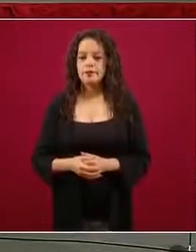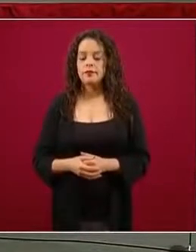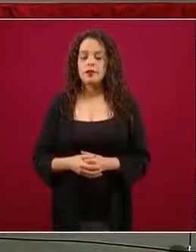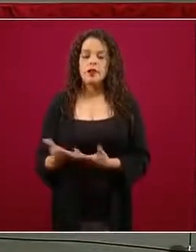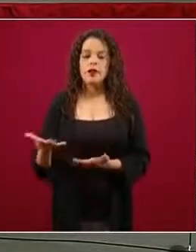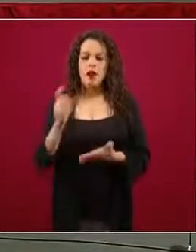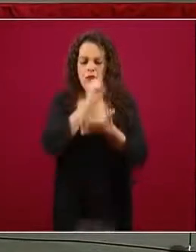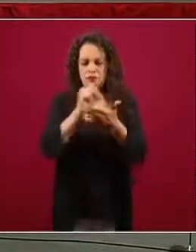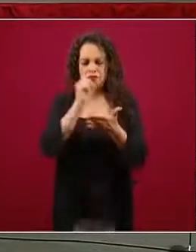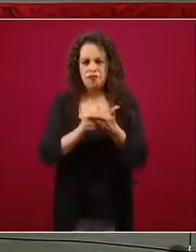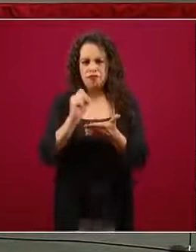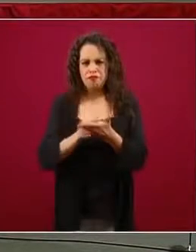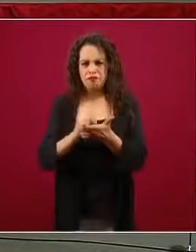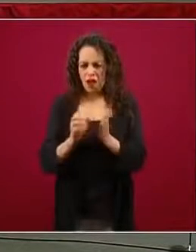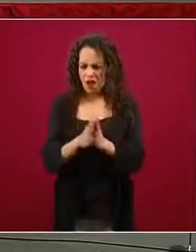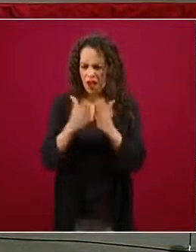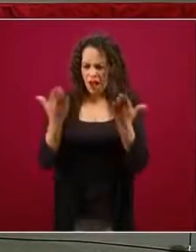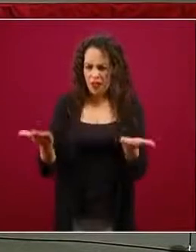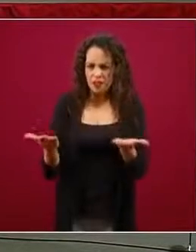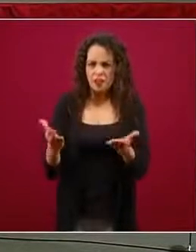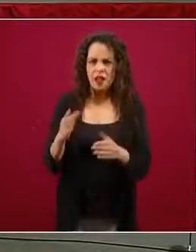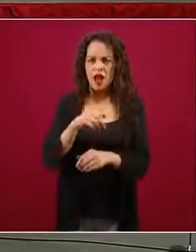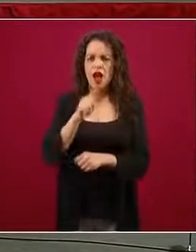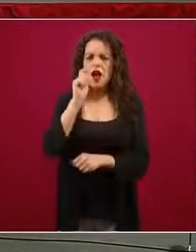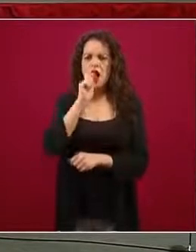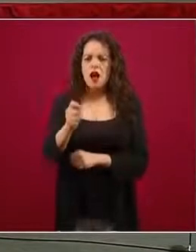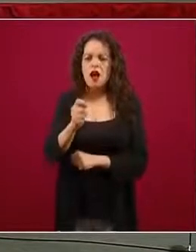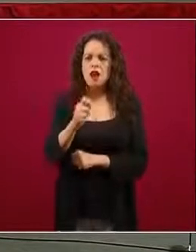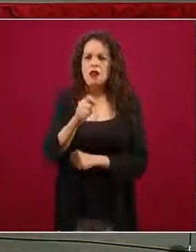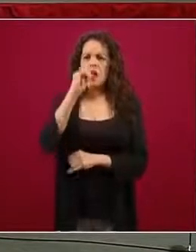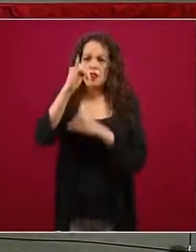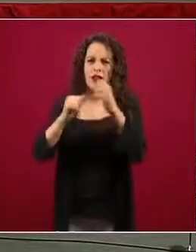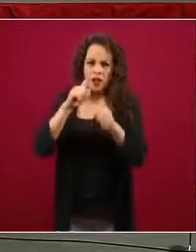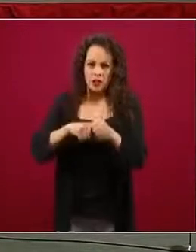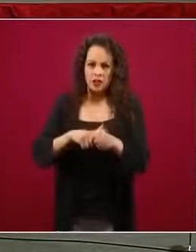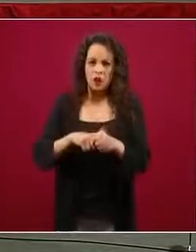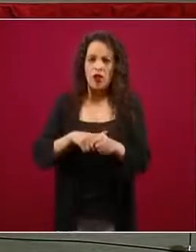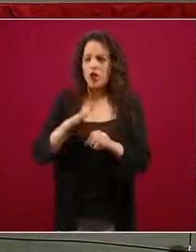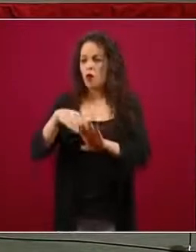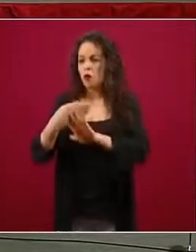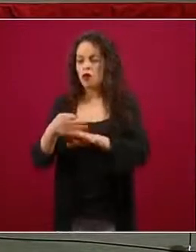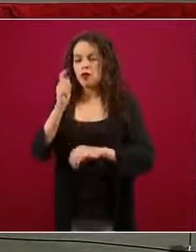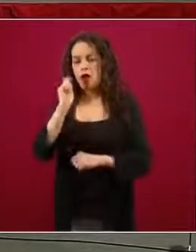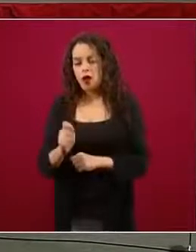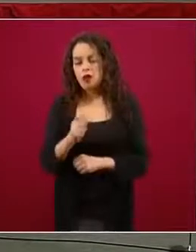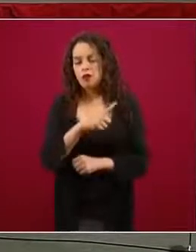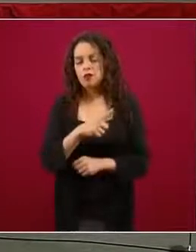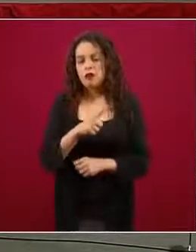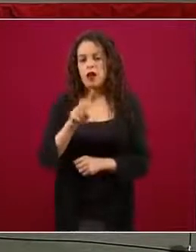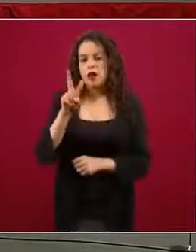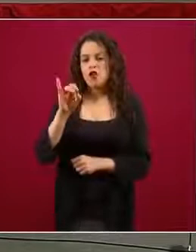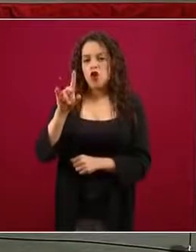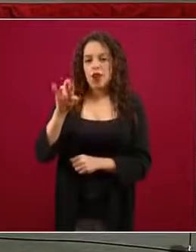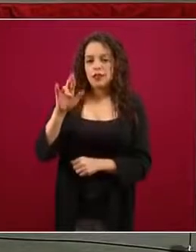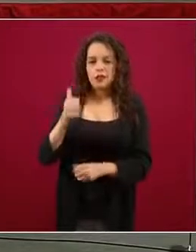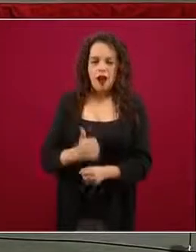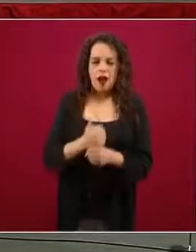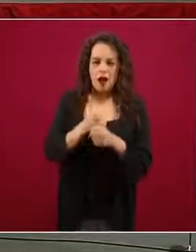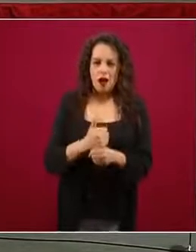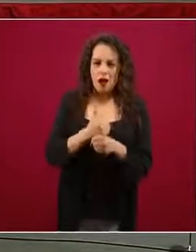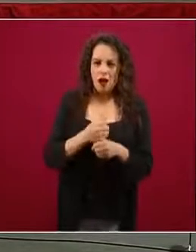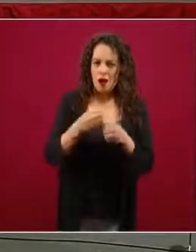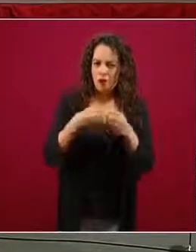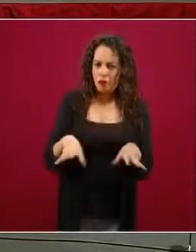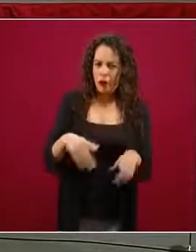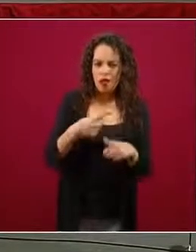internacionales aumento en los niveles de violencia intrafamiliar hacia adultos mayores en el autocuidado. Y tiene mucho que ver con algo